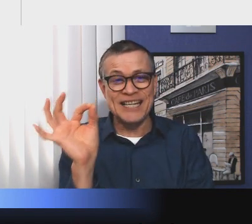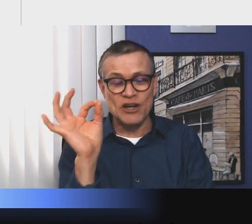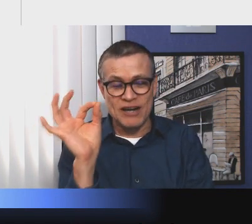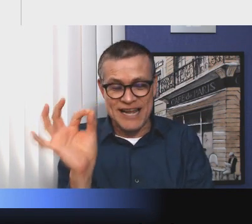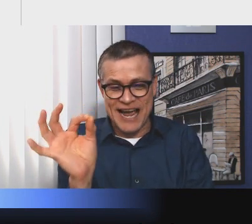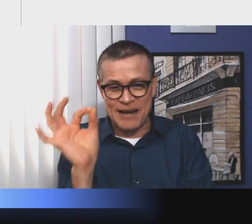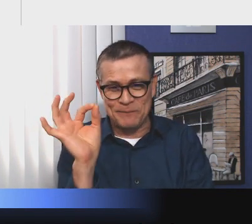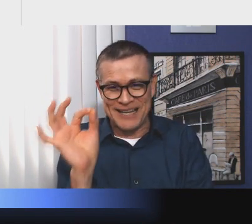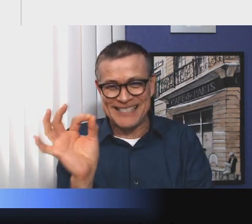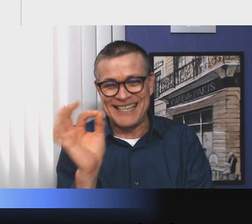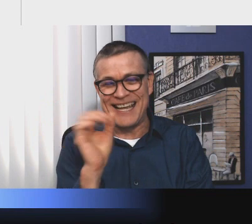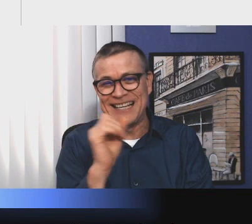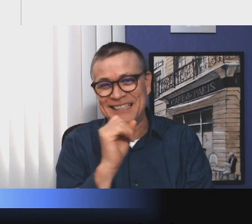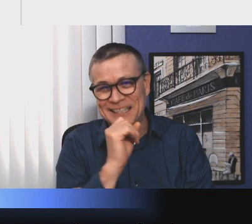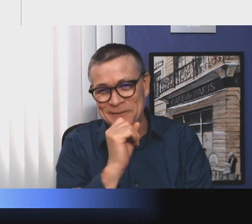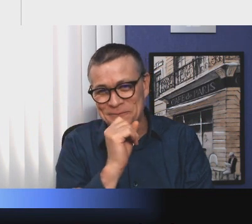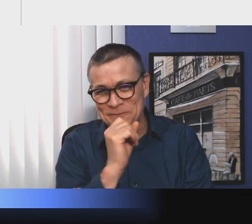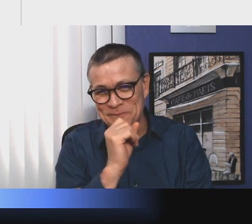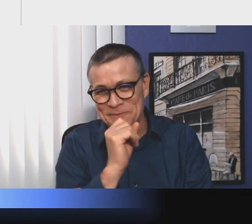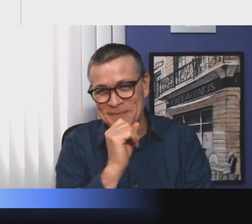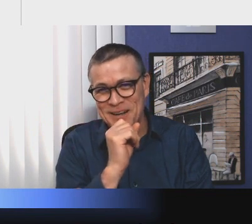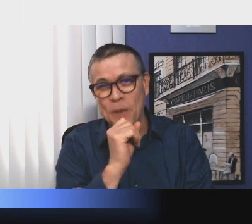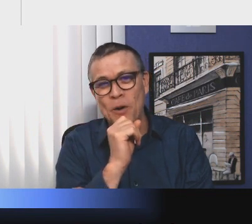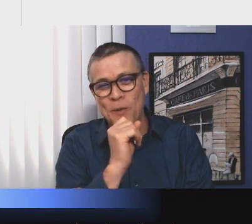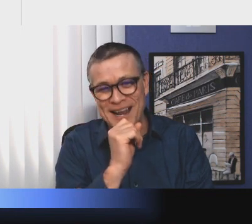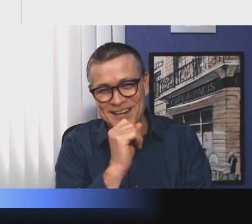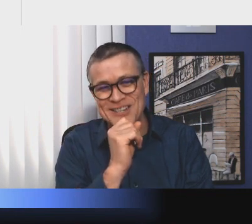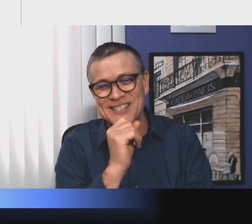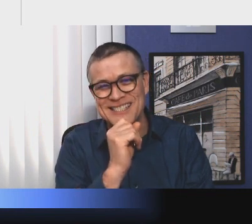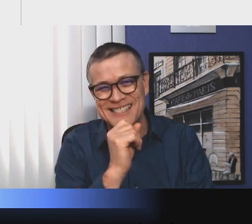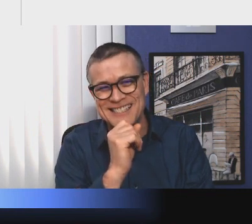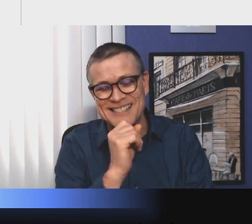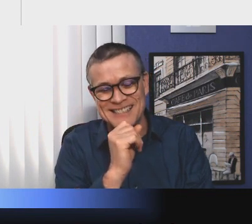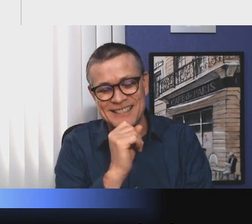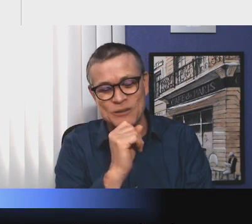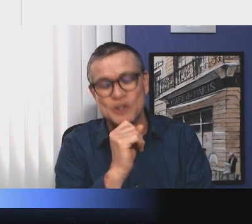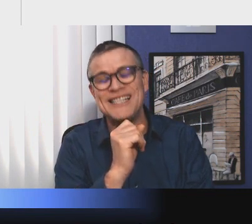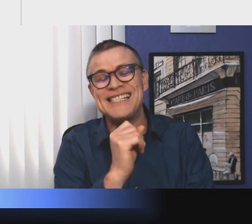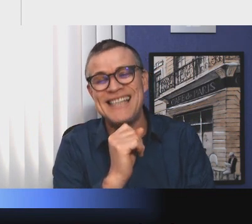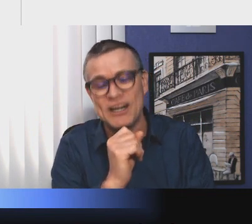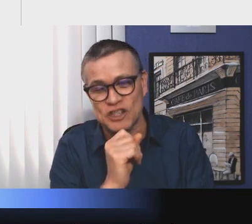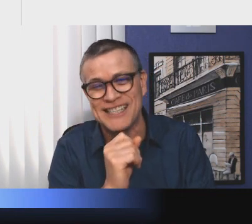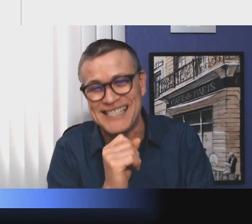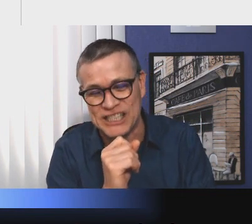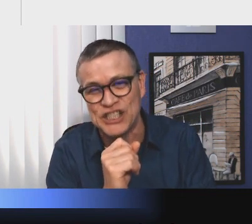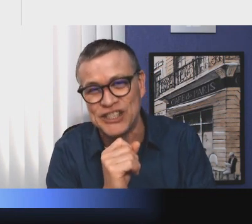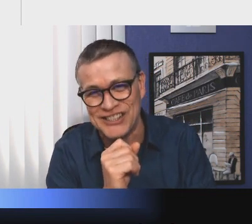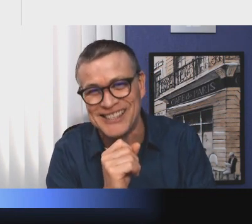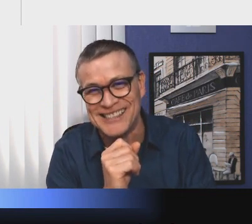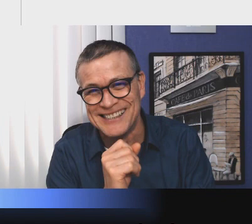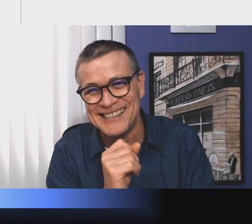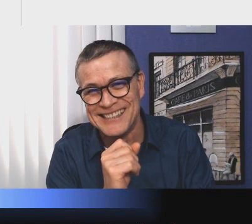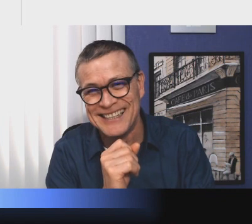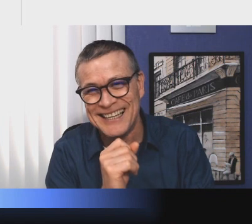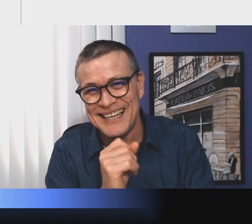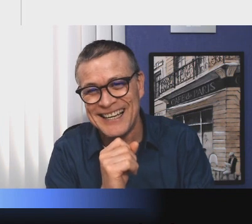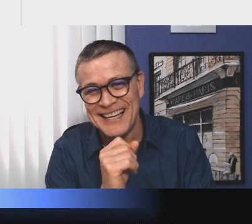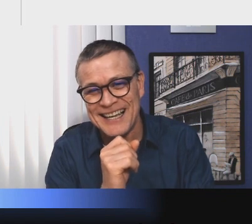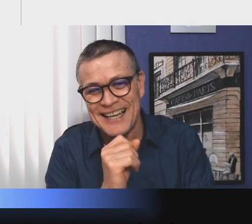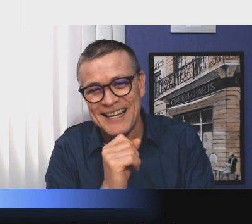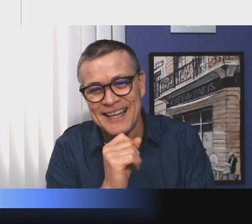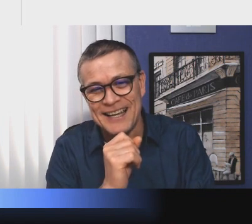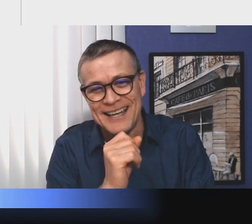exigiéndole al presidente como buenos justicieros que son no